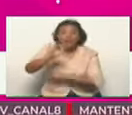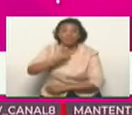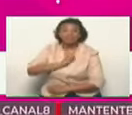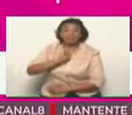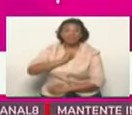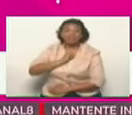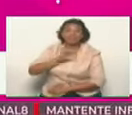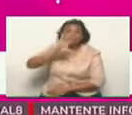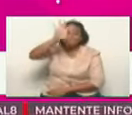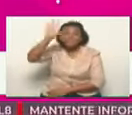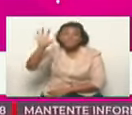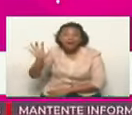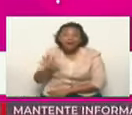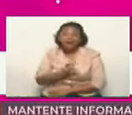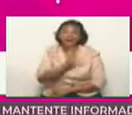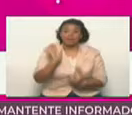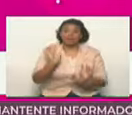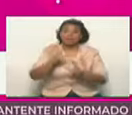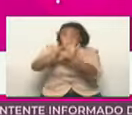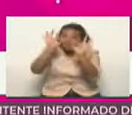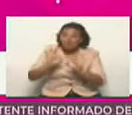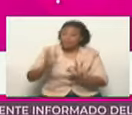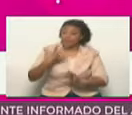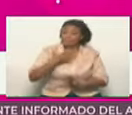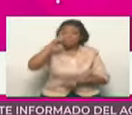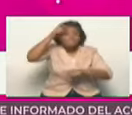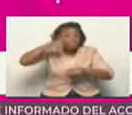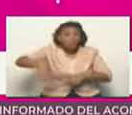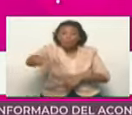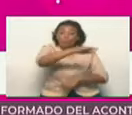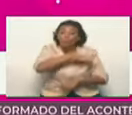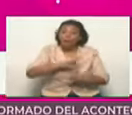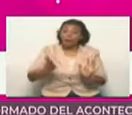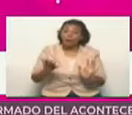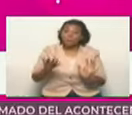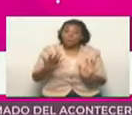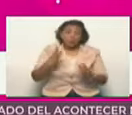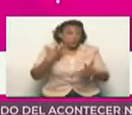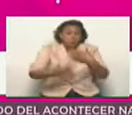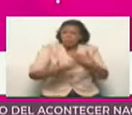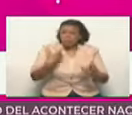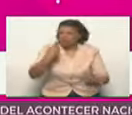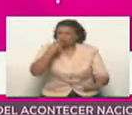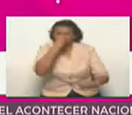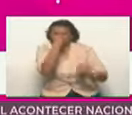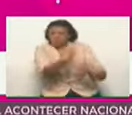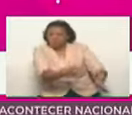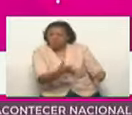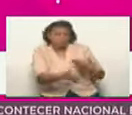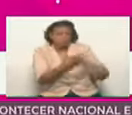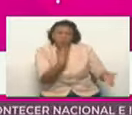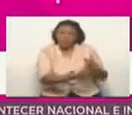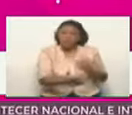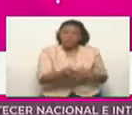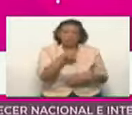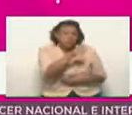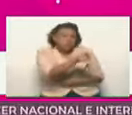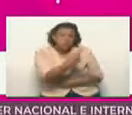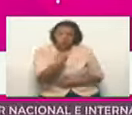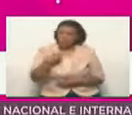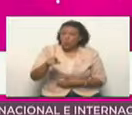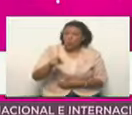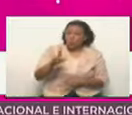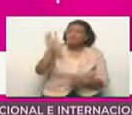de la identidad, de la forma de ser de los pueblos. Ya no importa nada, ya no importa ni tu